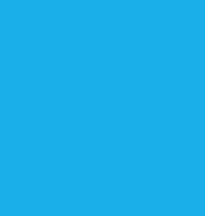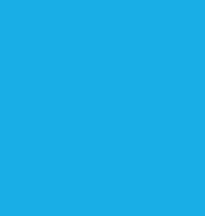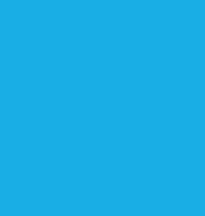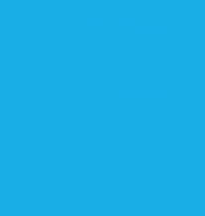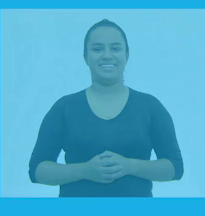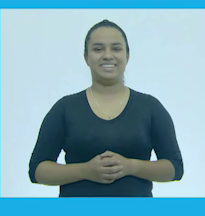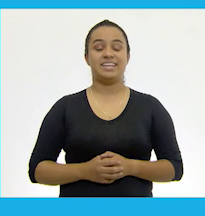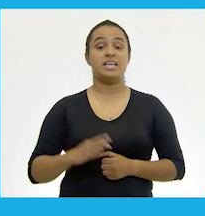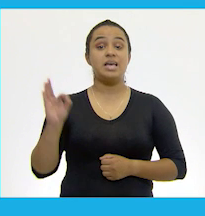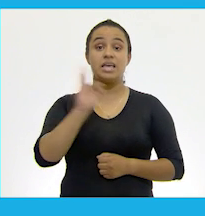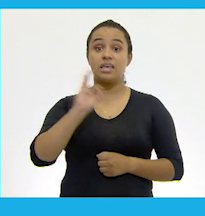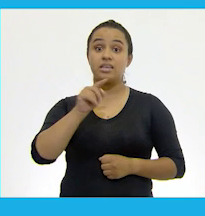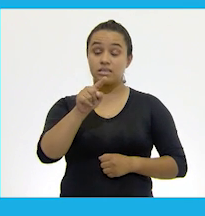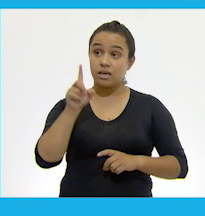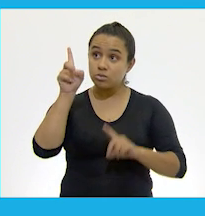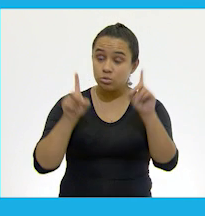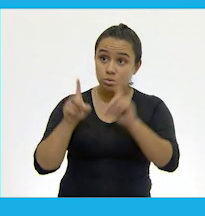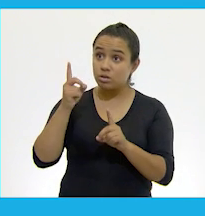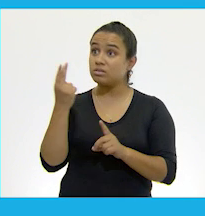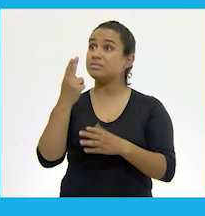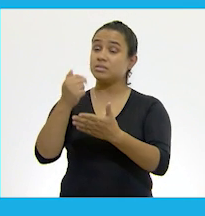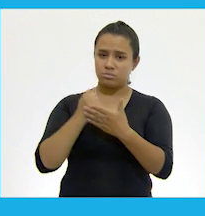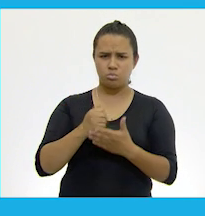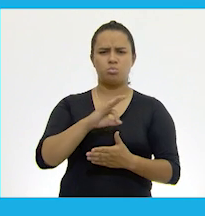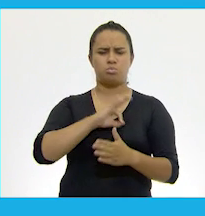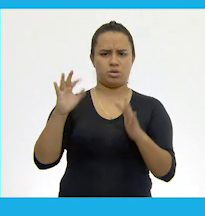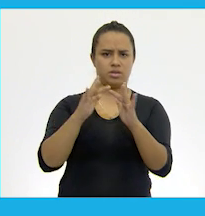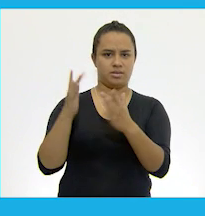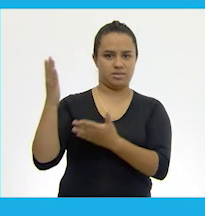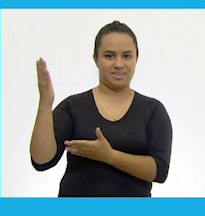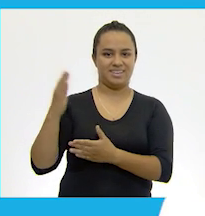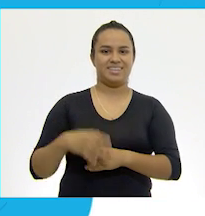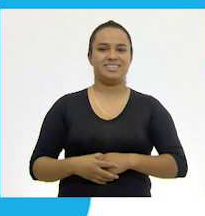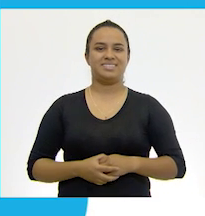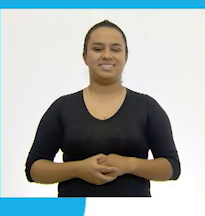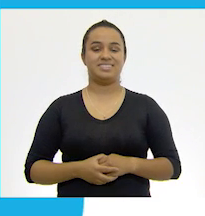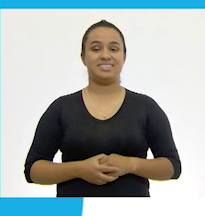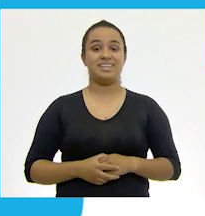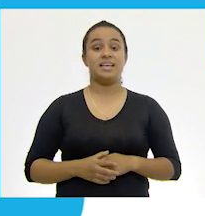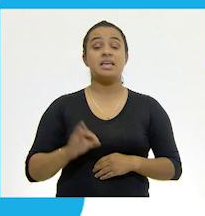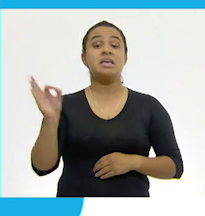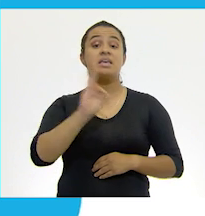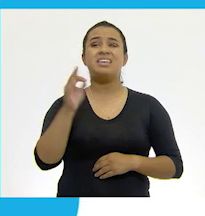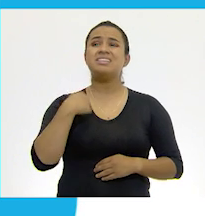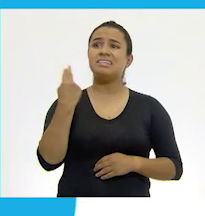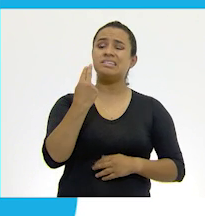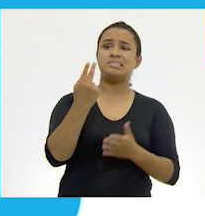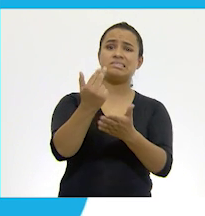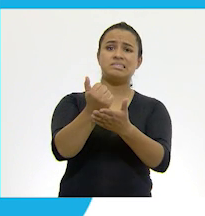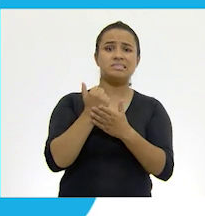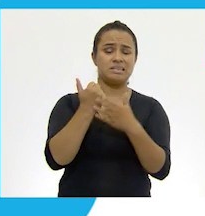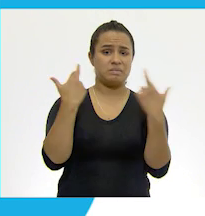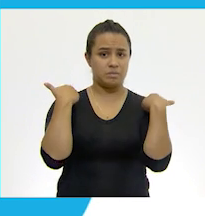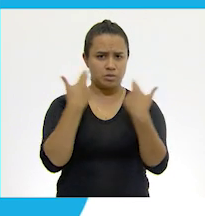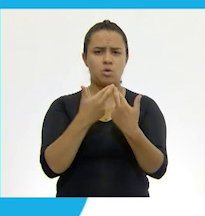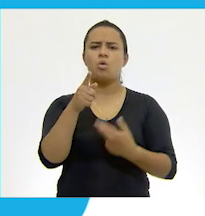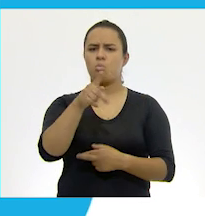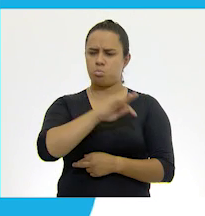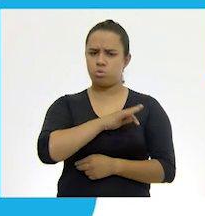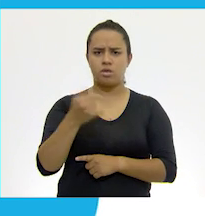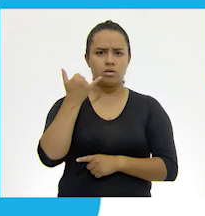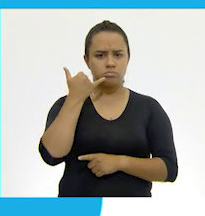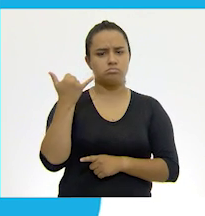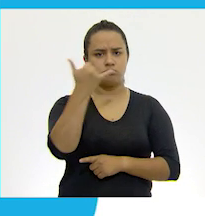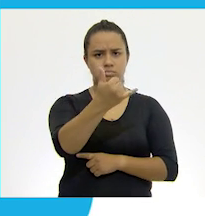Si necesitas ayuda para resolver tus dudas, contáctanos. Para solicitar apoyo pedagógico, comunícate con maestras